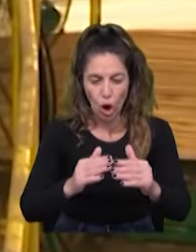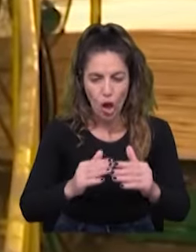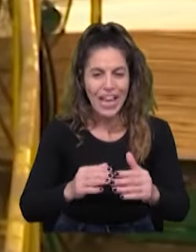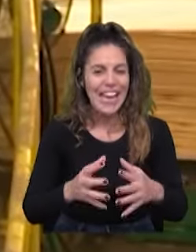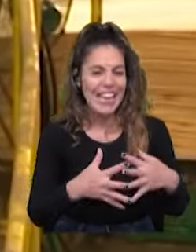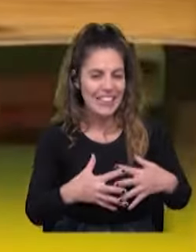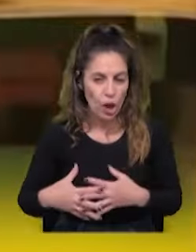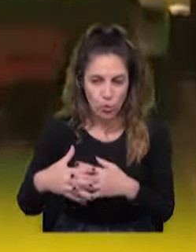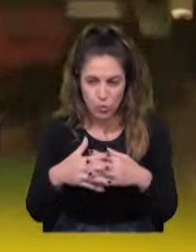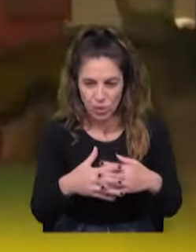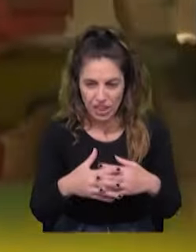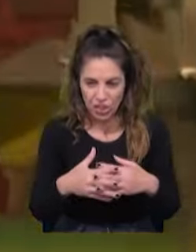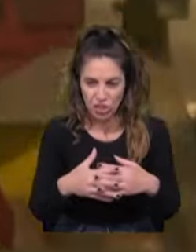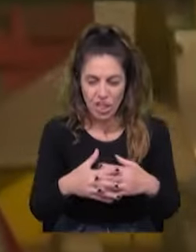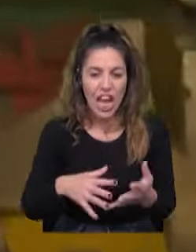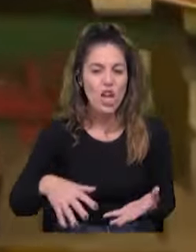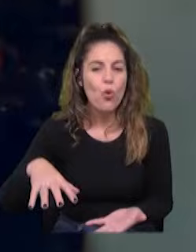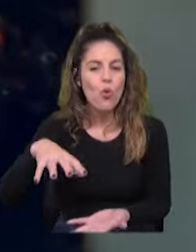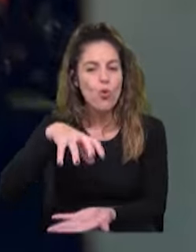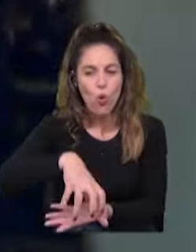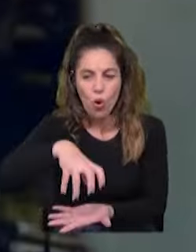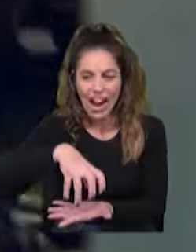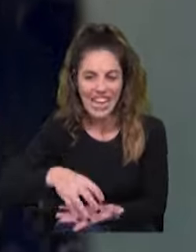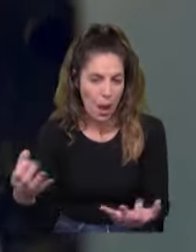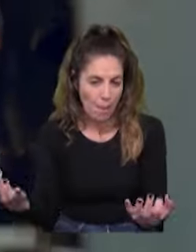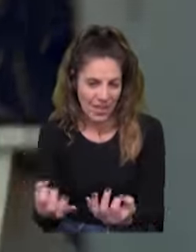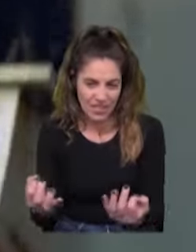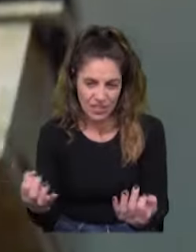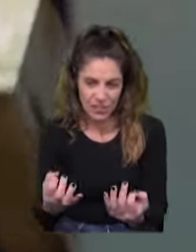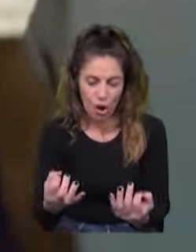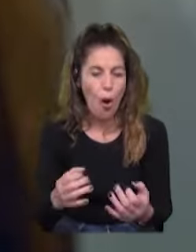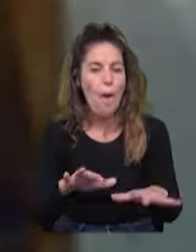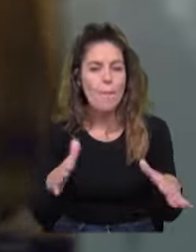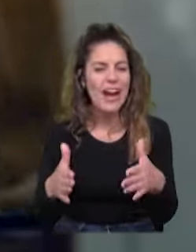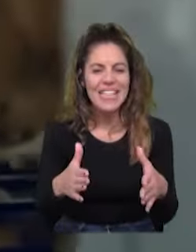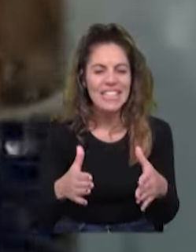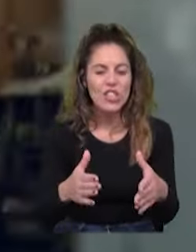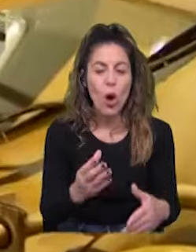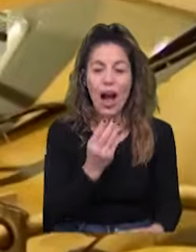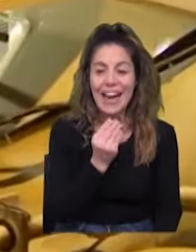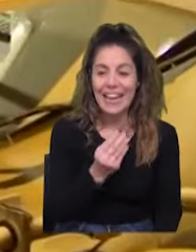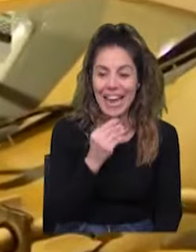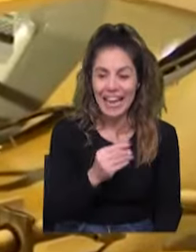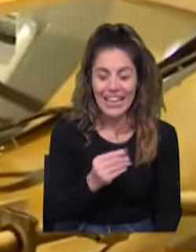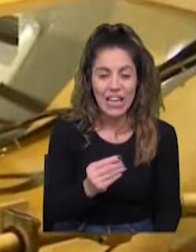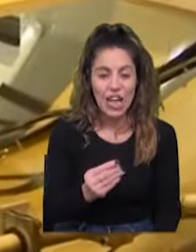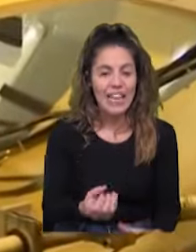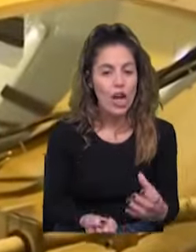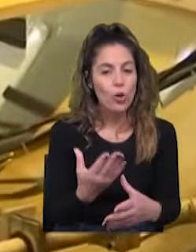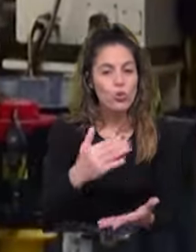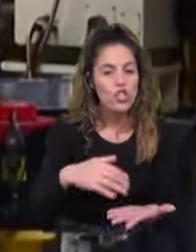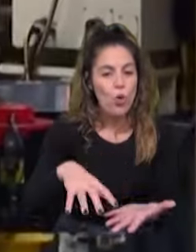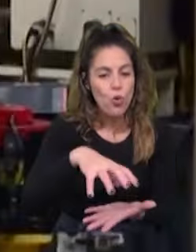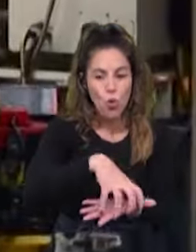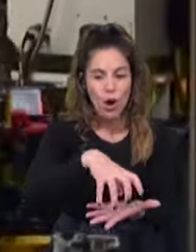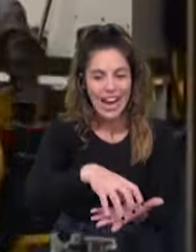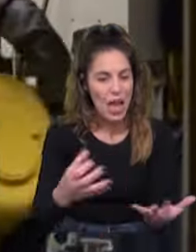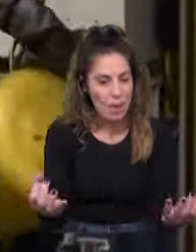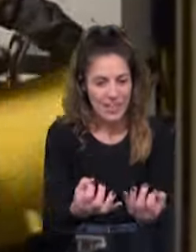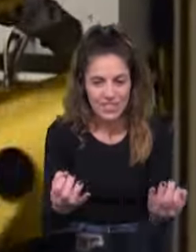parecido a lo que construyó este Israel con con una comunidad tecnológica y de productos tecnológicos muy fuerte que hoy